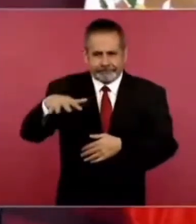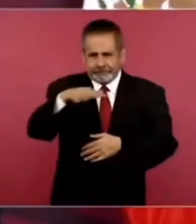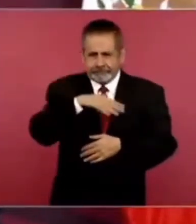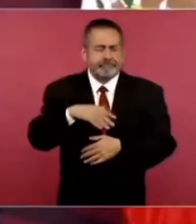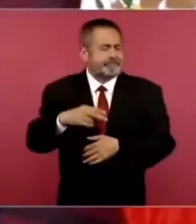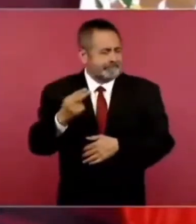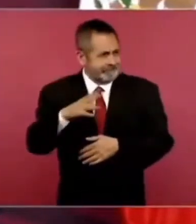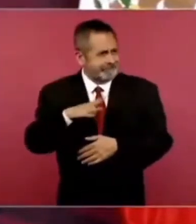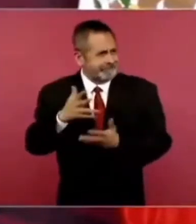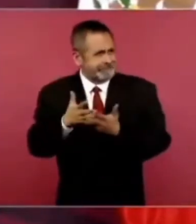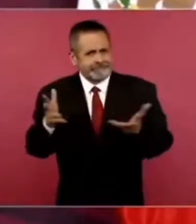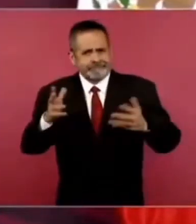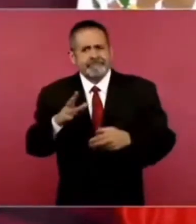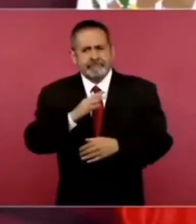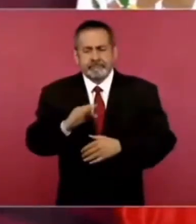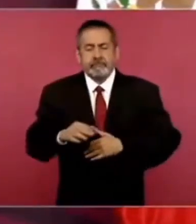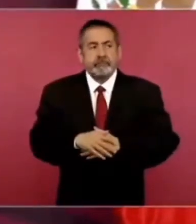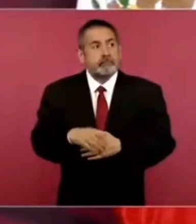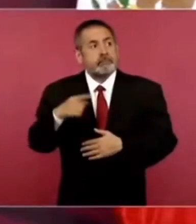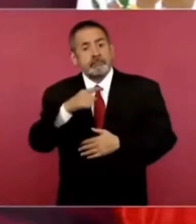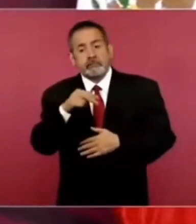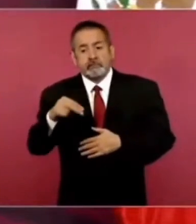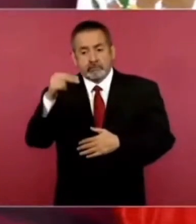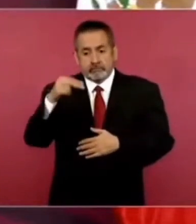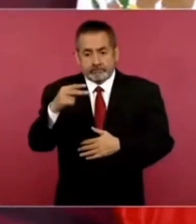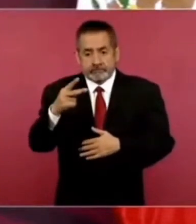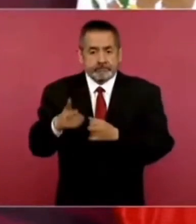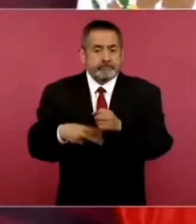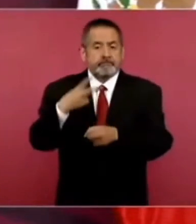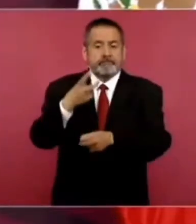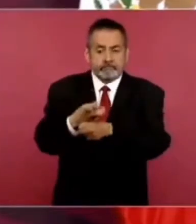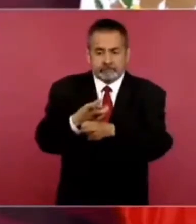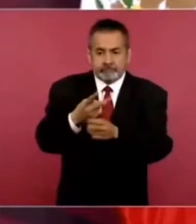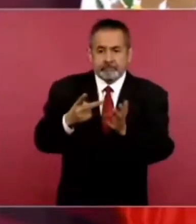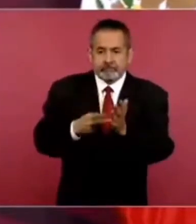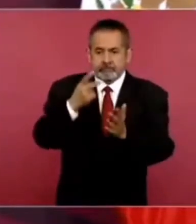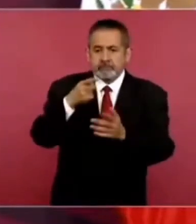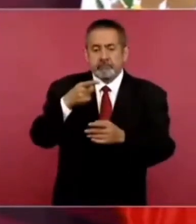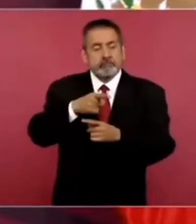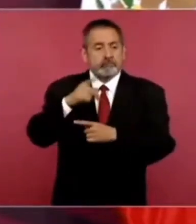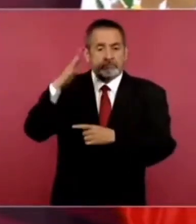Estamos ya en la segunda etapa de construcción de la planta solar